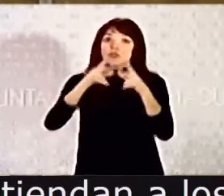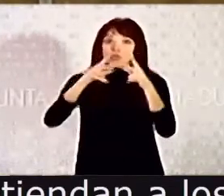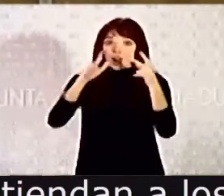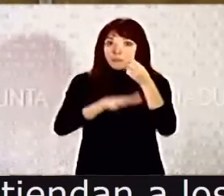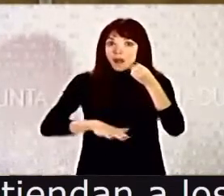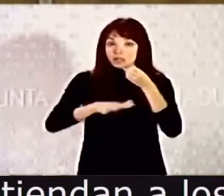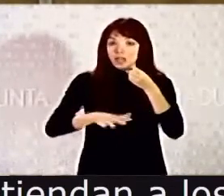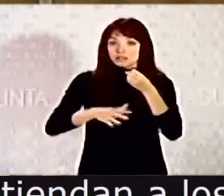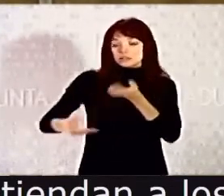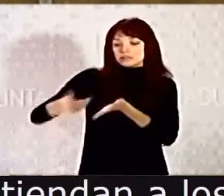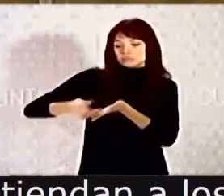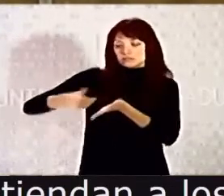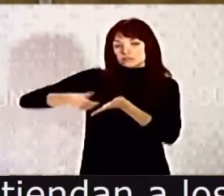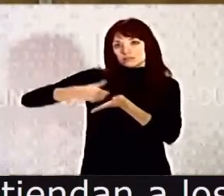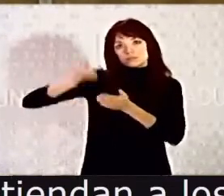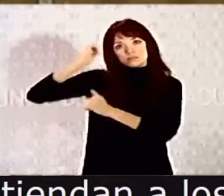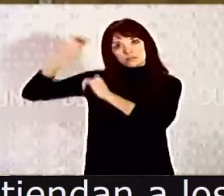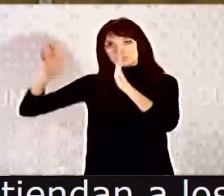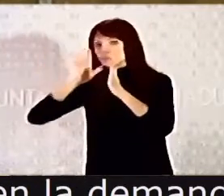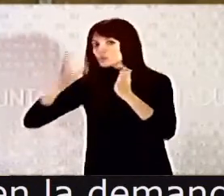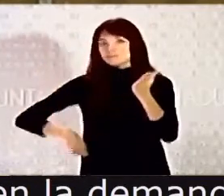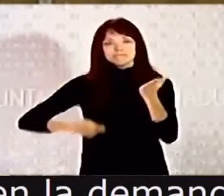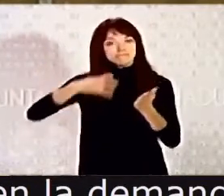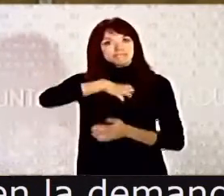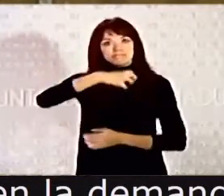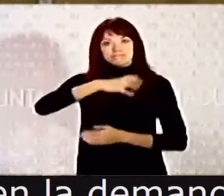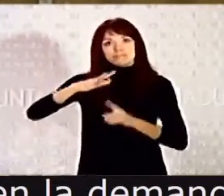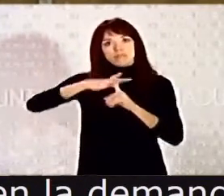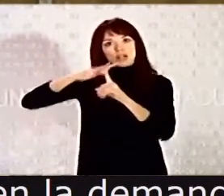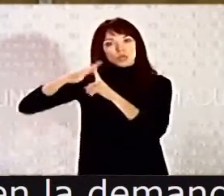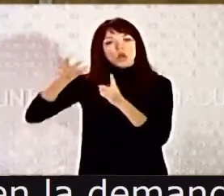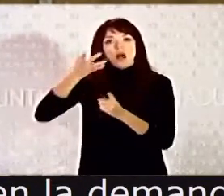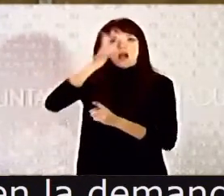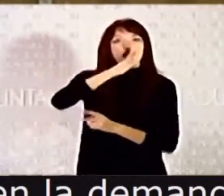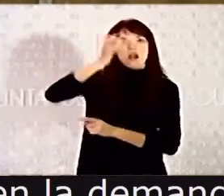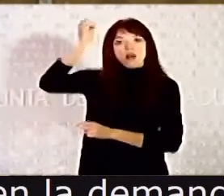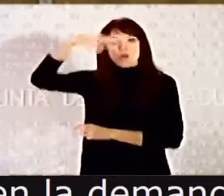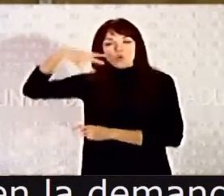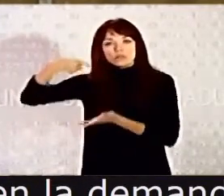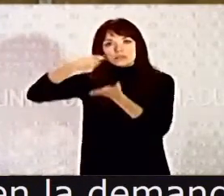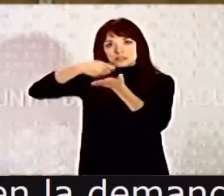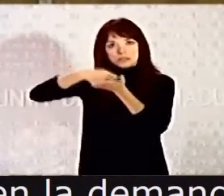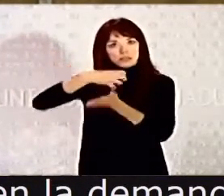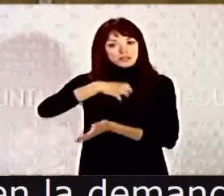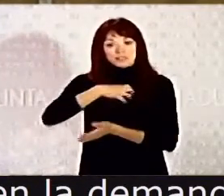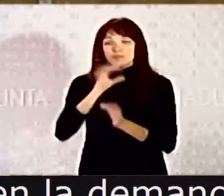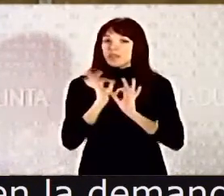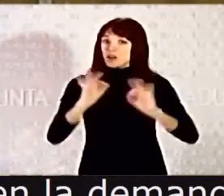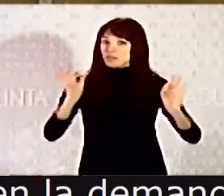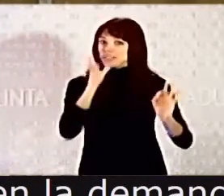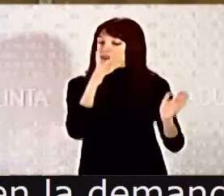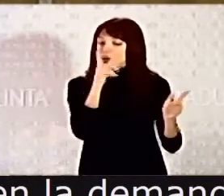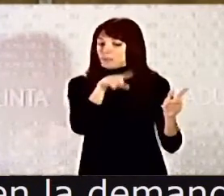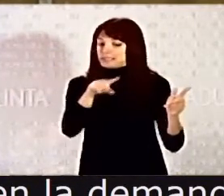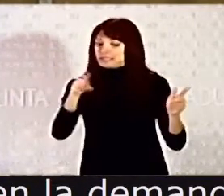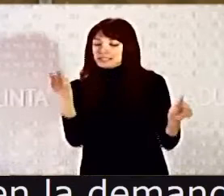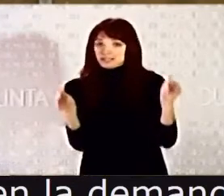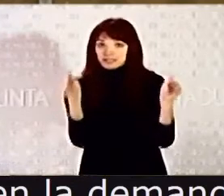esa demanda por no poder pagar los suministros vitales, especialmente ahora en los